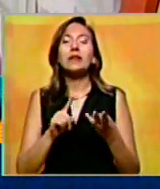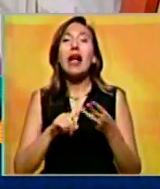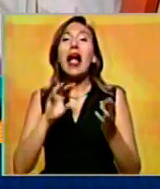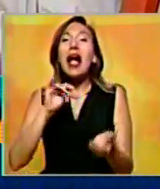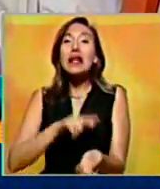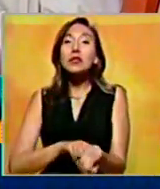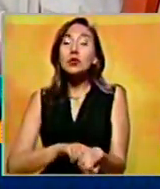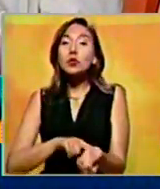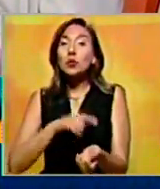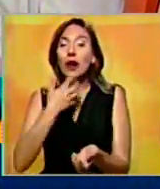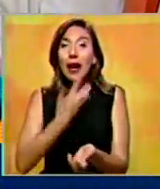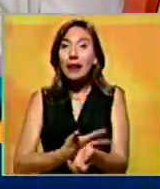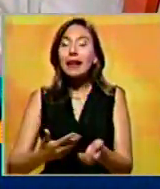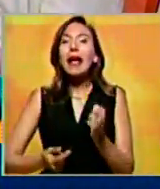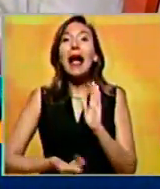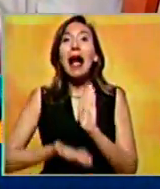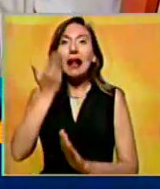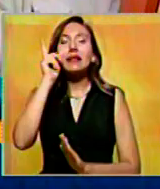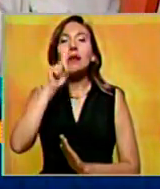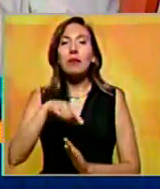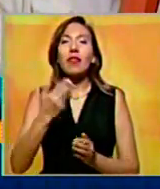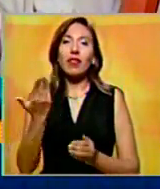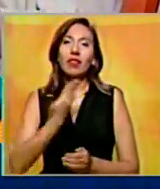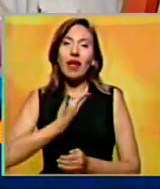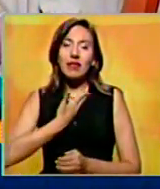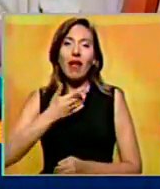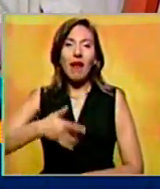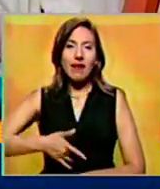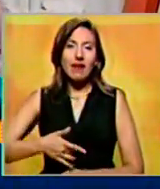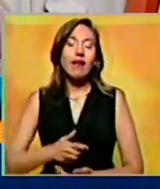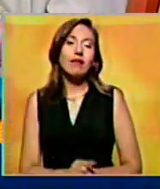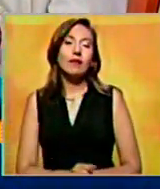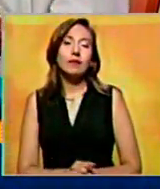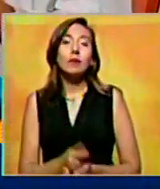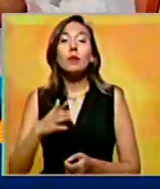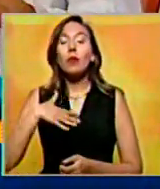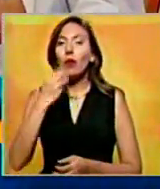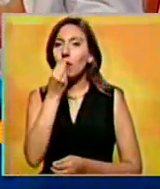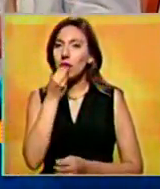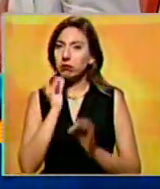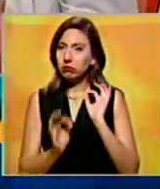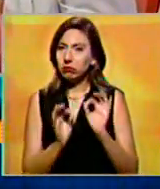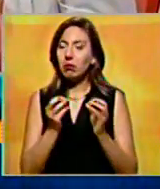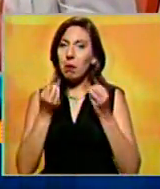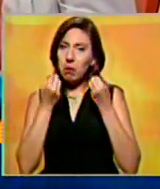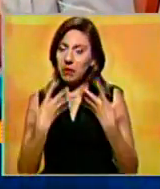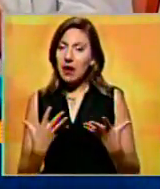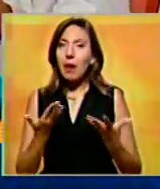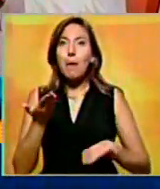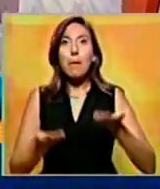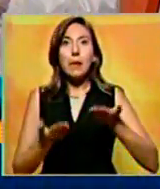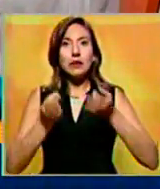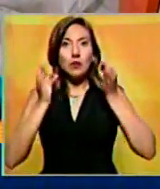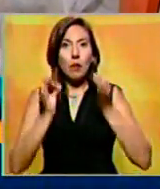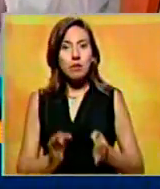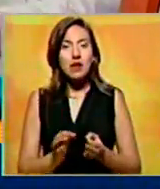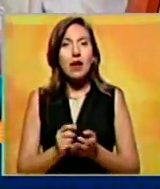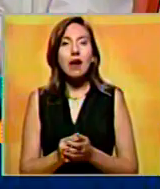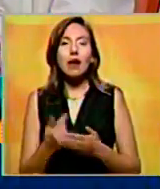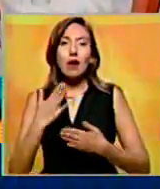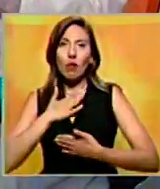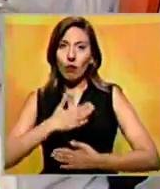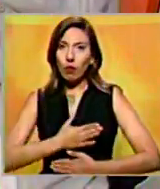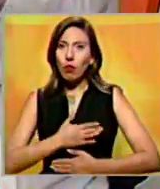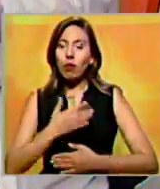alta también produce un daño del hígado. Entonces nosotros podemos mantener una dieta balanceada, mantener nuestro peso balanceado, mantener nuestra